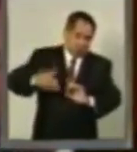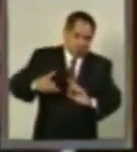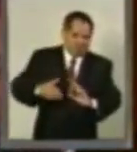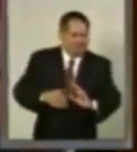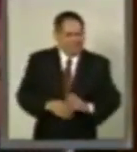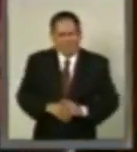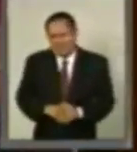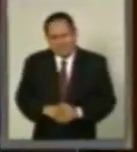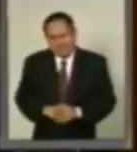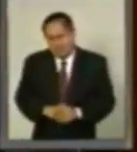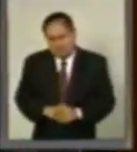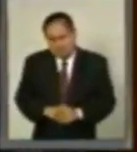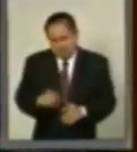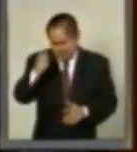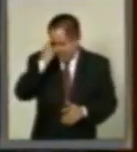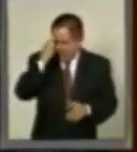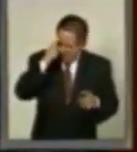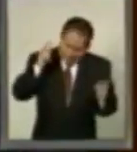Para cambiarlo